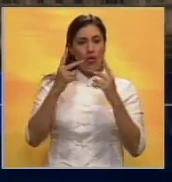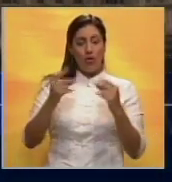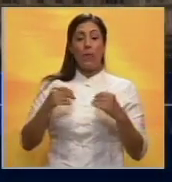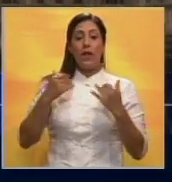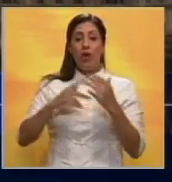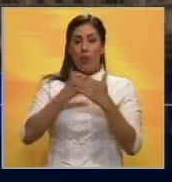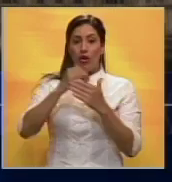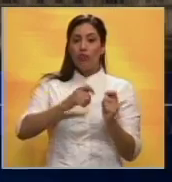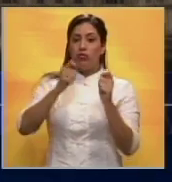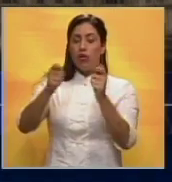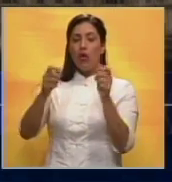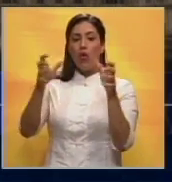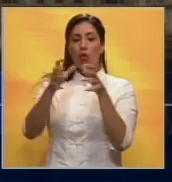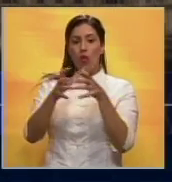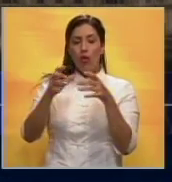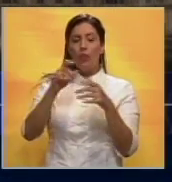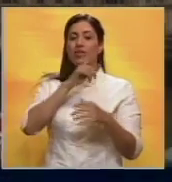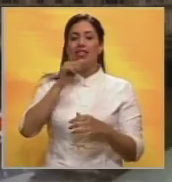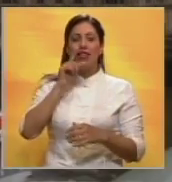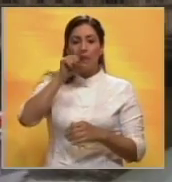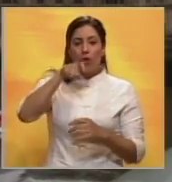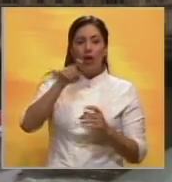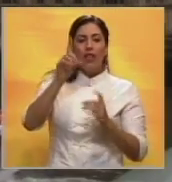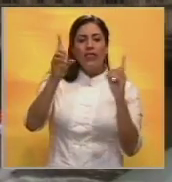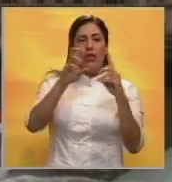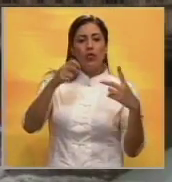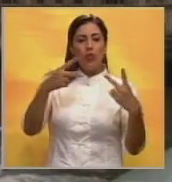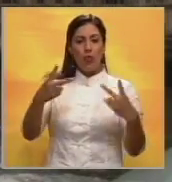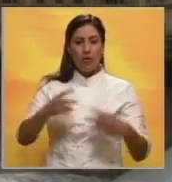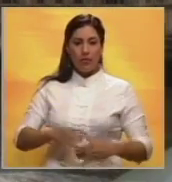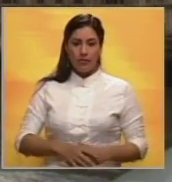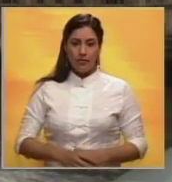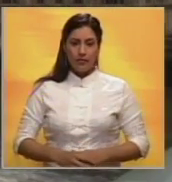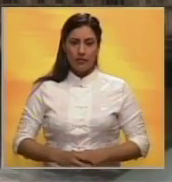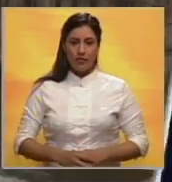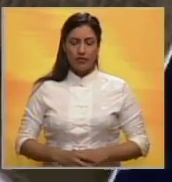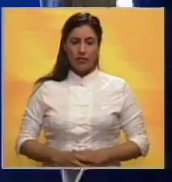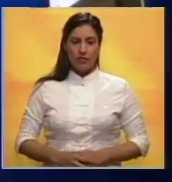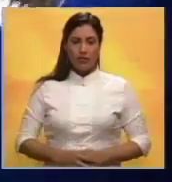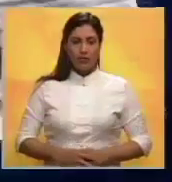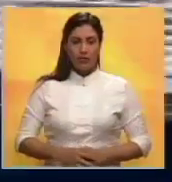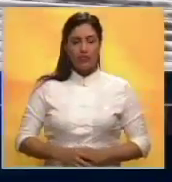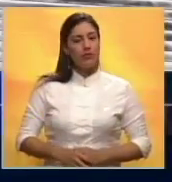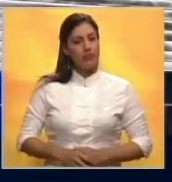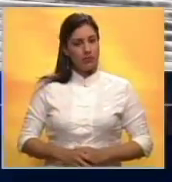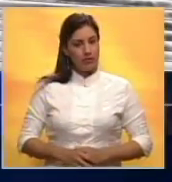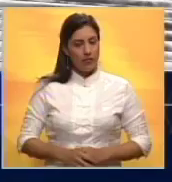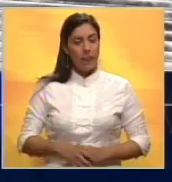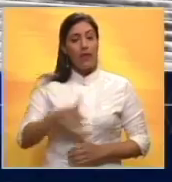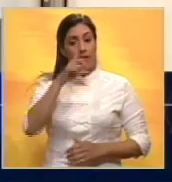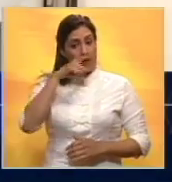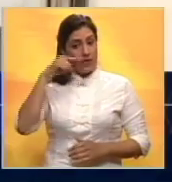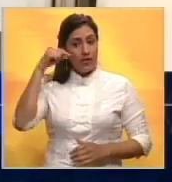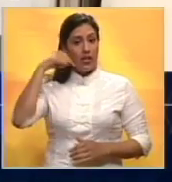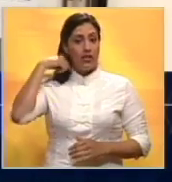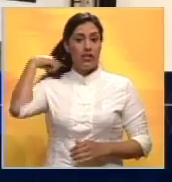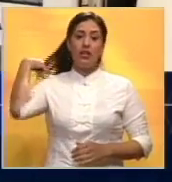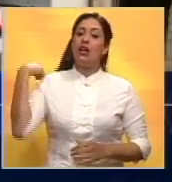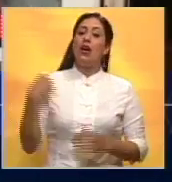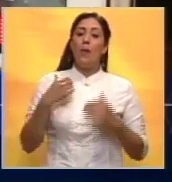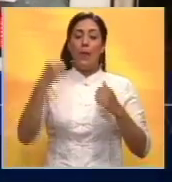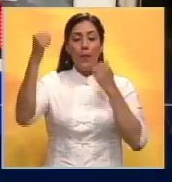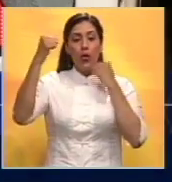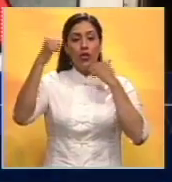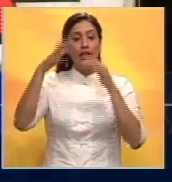proyecto pasará ahora a la cámara de los lores para ser discutido en Francia las continuas